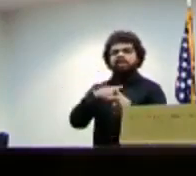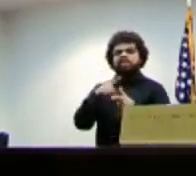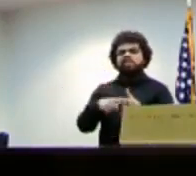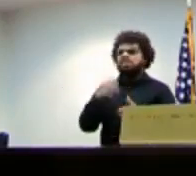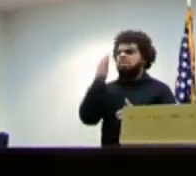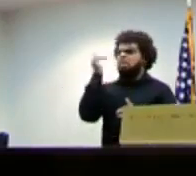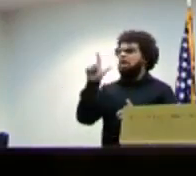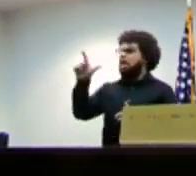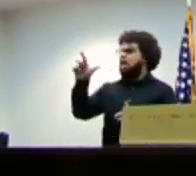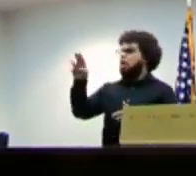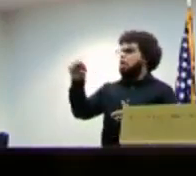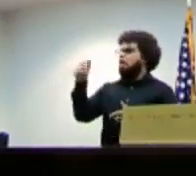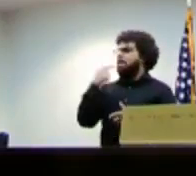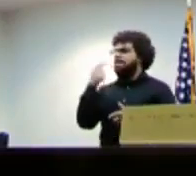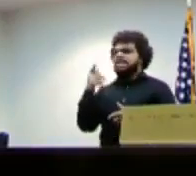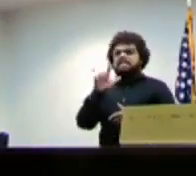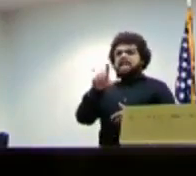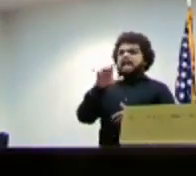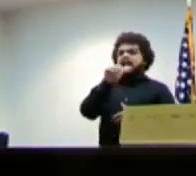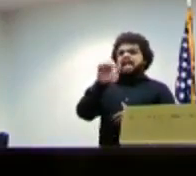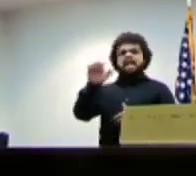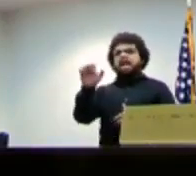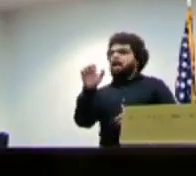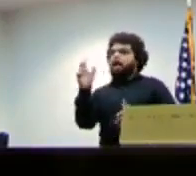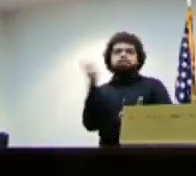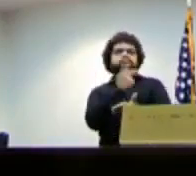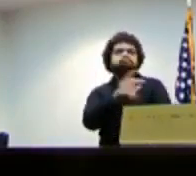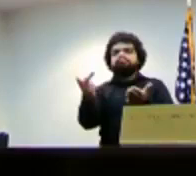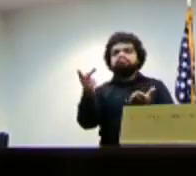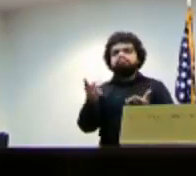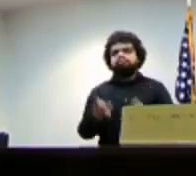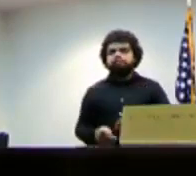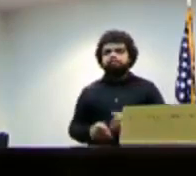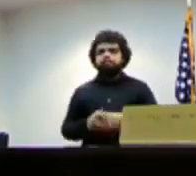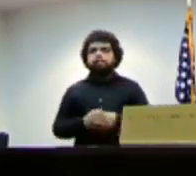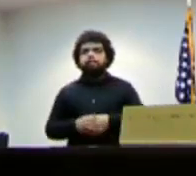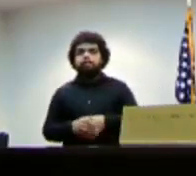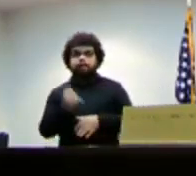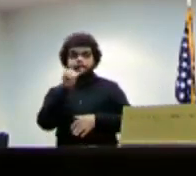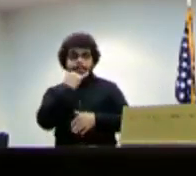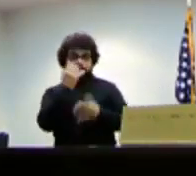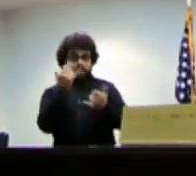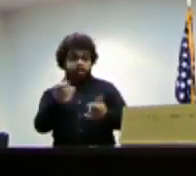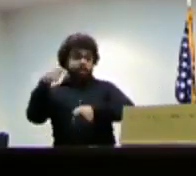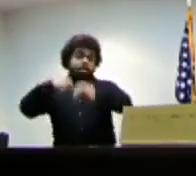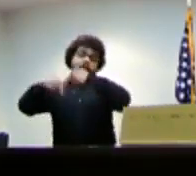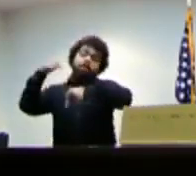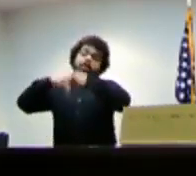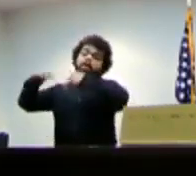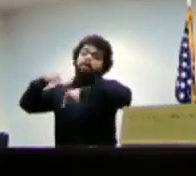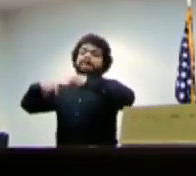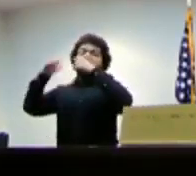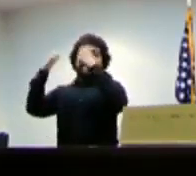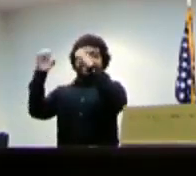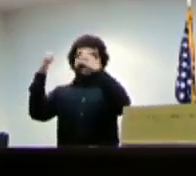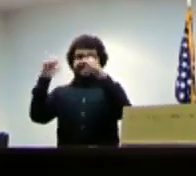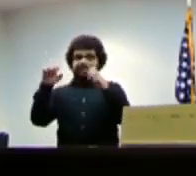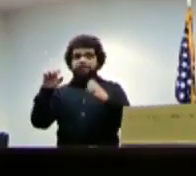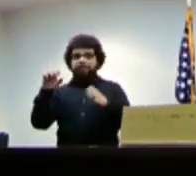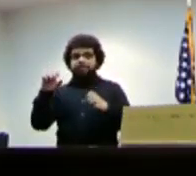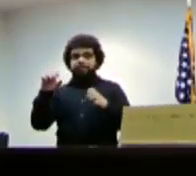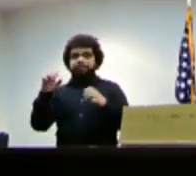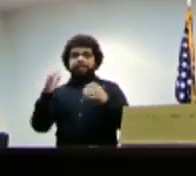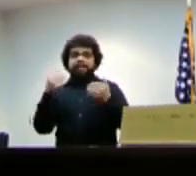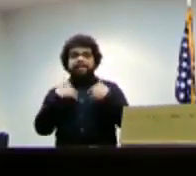fallaron? Bueno, lo que pasa es que nos estamos remontando a enero, ¿verdad? Esa unidad estaba en